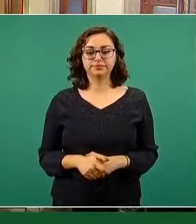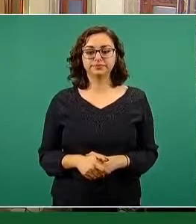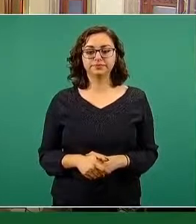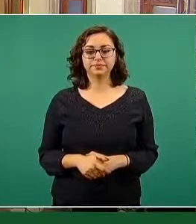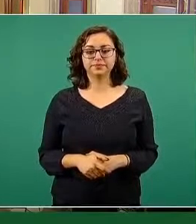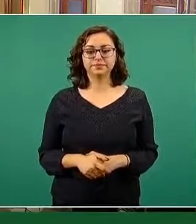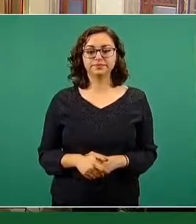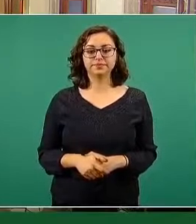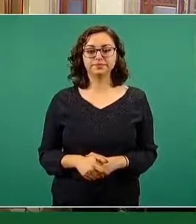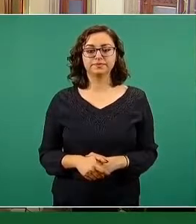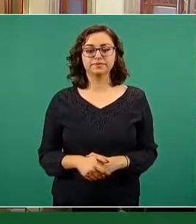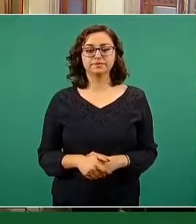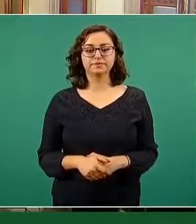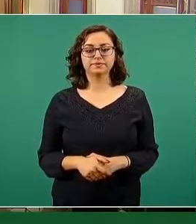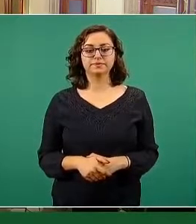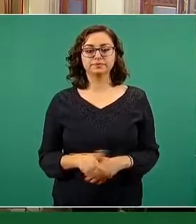AstraZeneca.